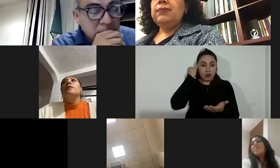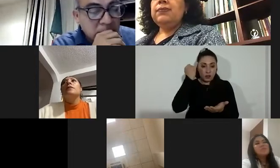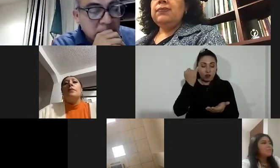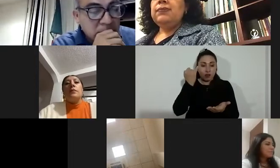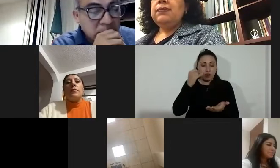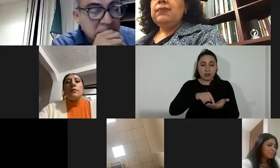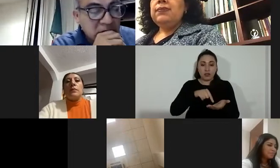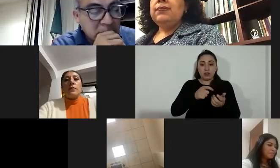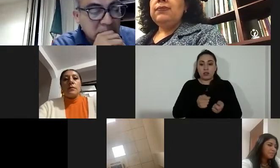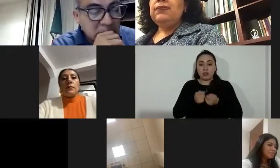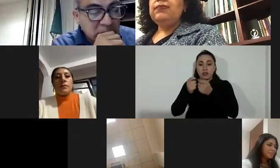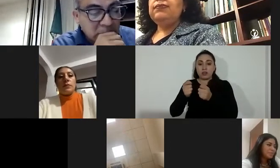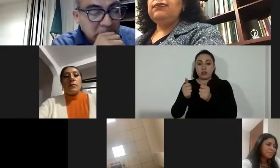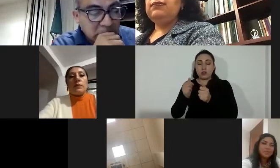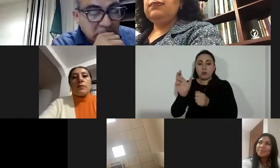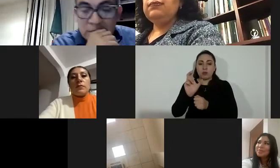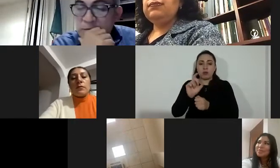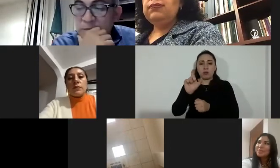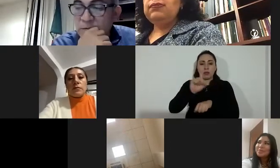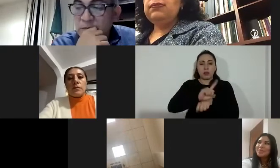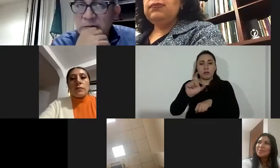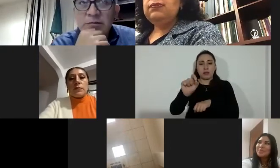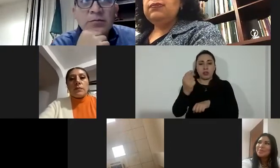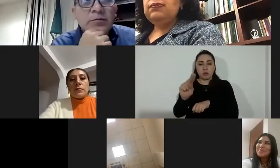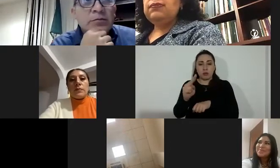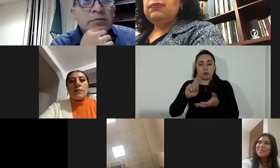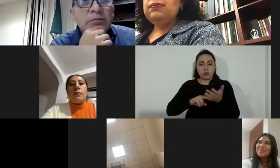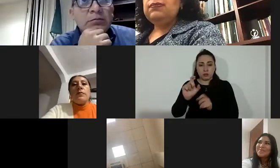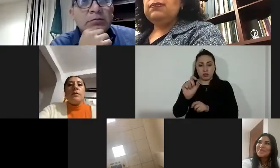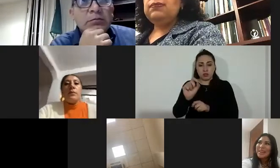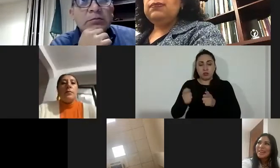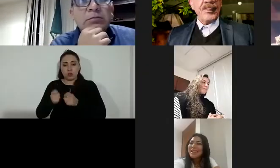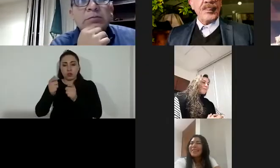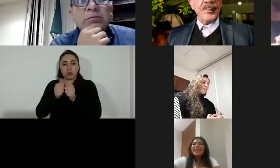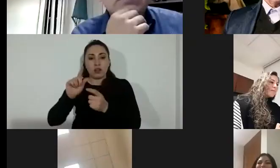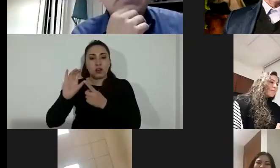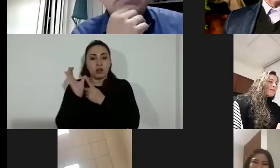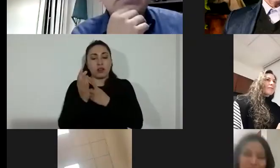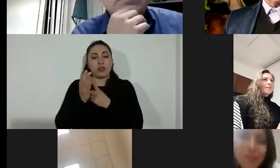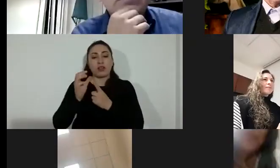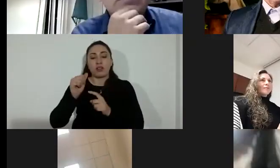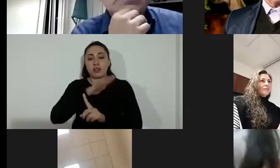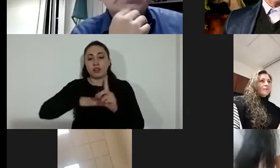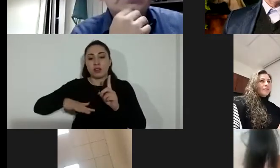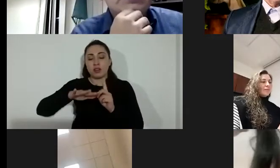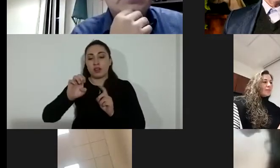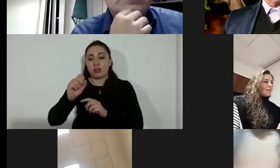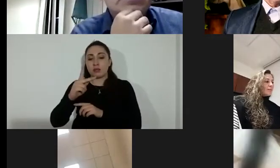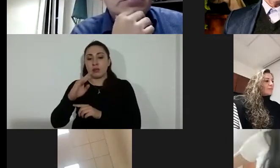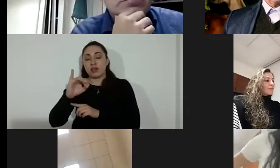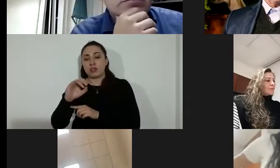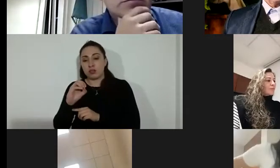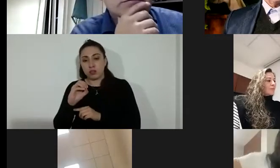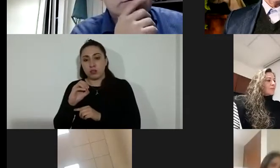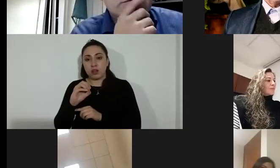que se turnó el 20 de noviembre del 2020 a la Comisión de Espacio Público únicamente. De igual manera, el